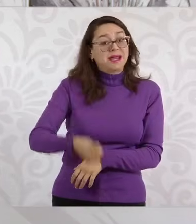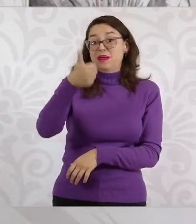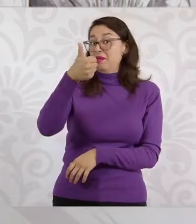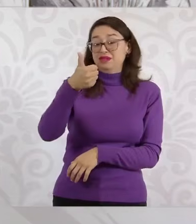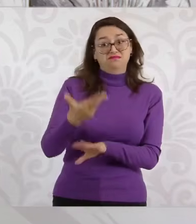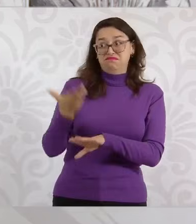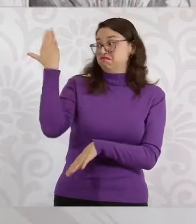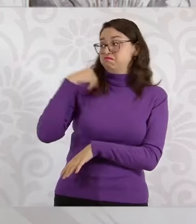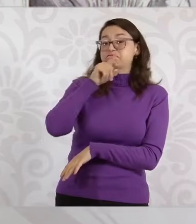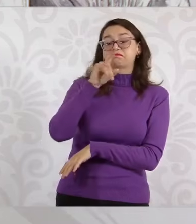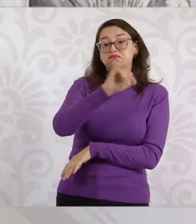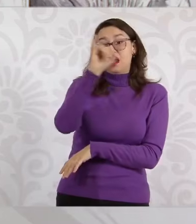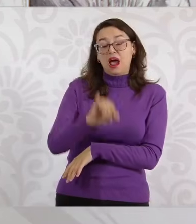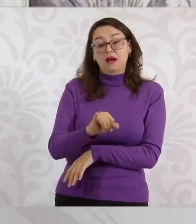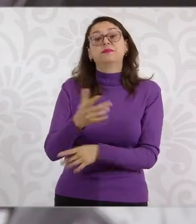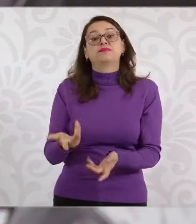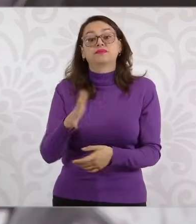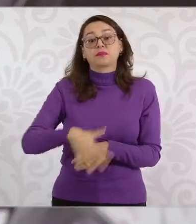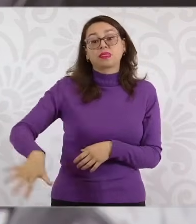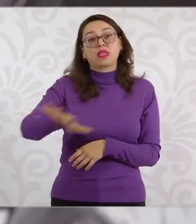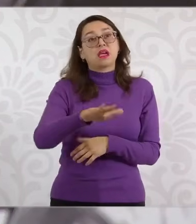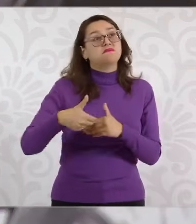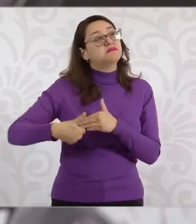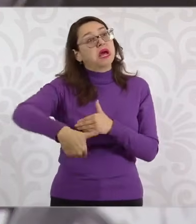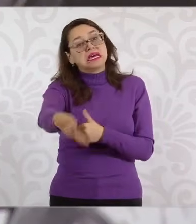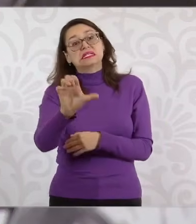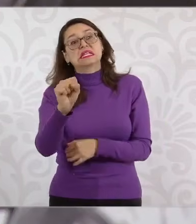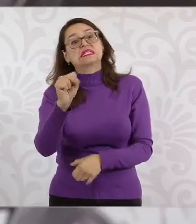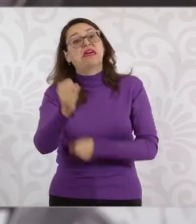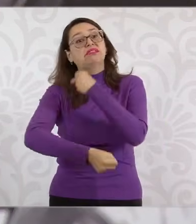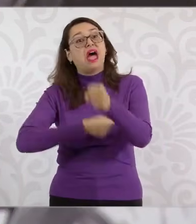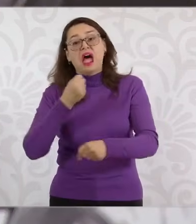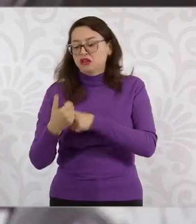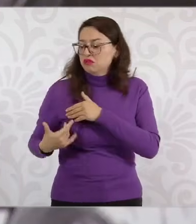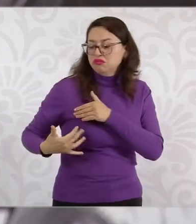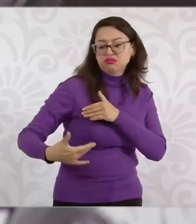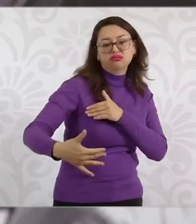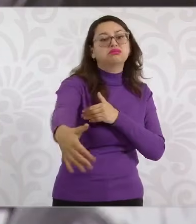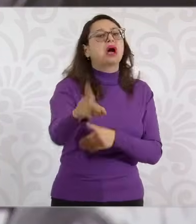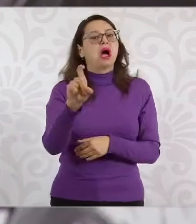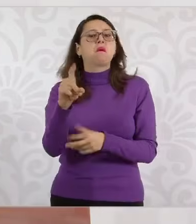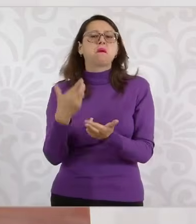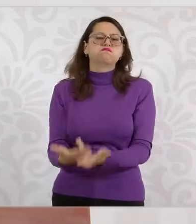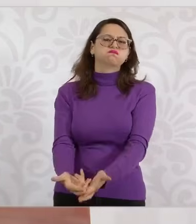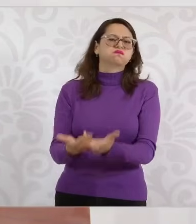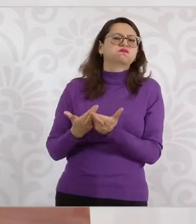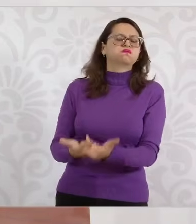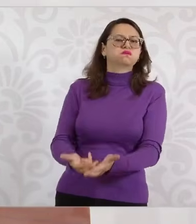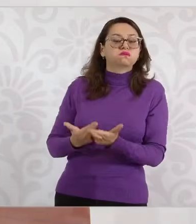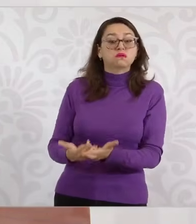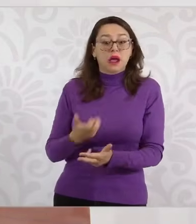que va a ayudar a garantizar agua para los siguientes 60 años. Es un proyecto que instruyó